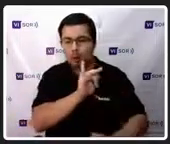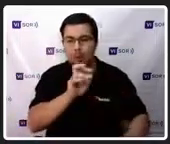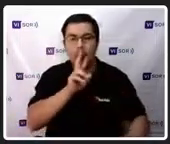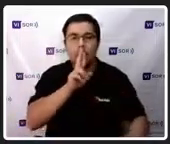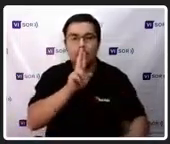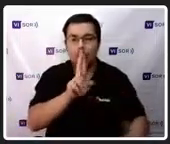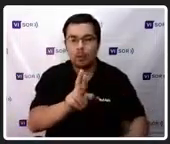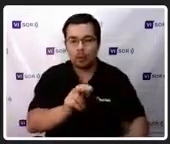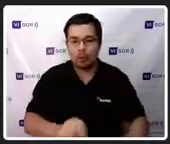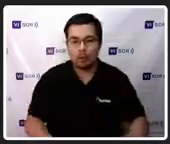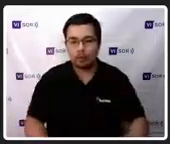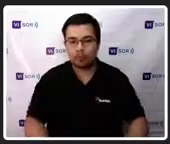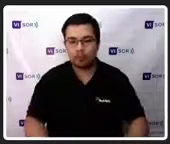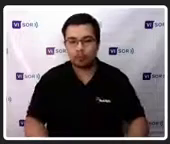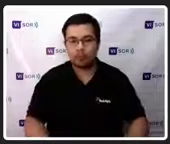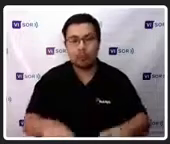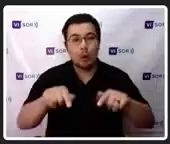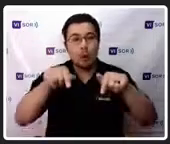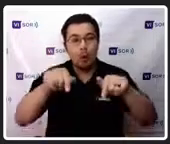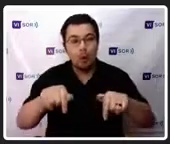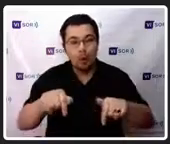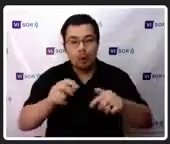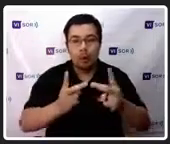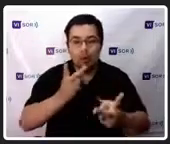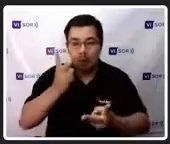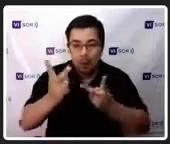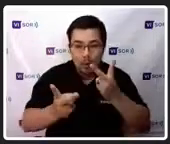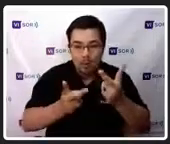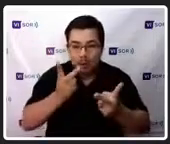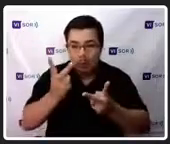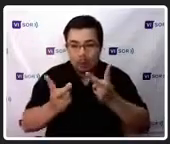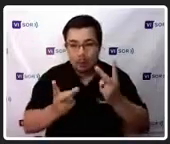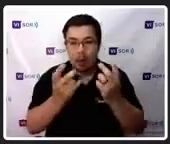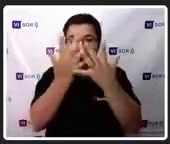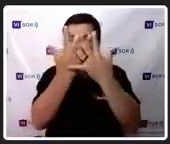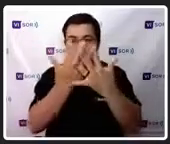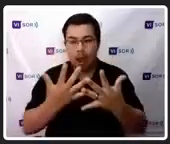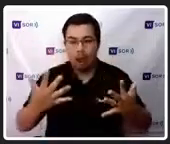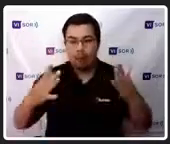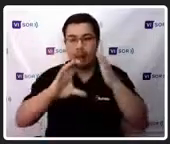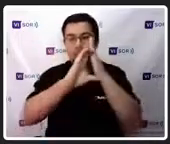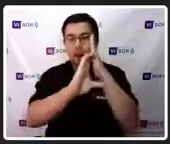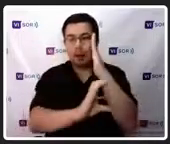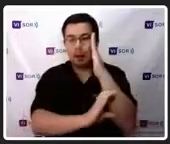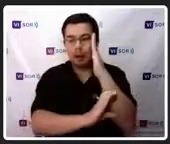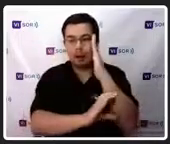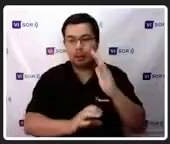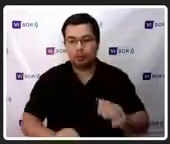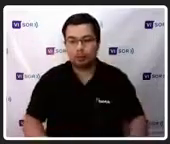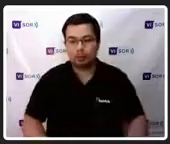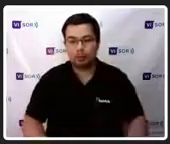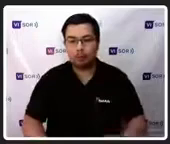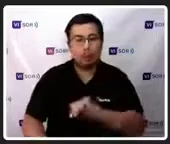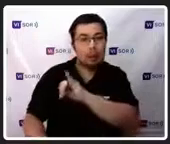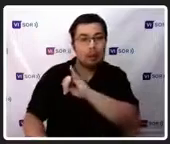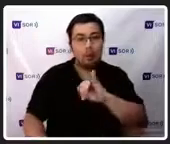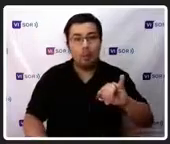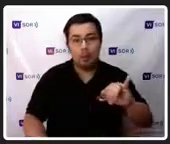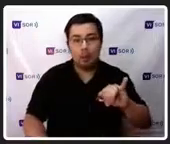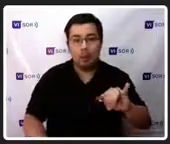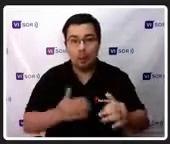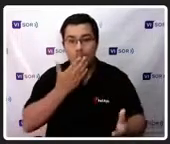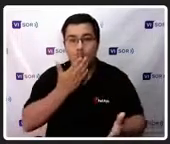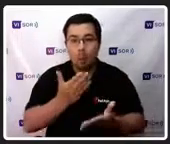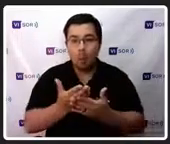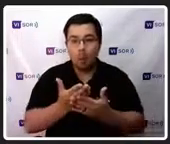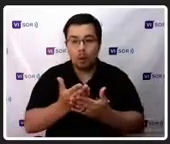Vamos hoy día a revisar, como les dije, la malla de la carrera, pero al final de esta presentación vamos a conversar